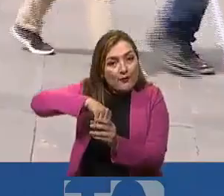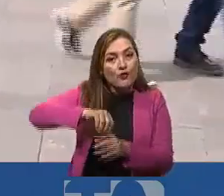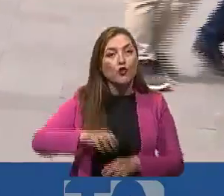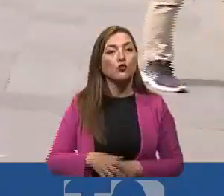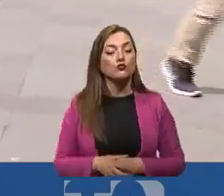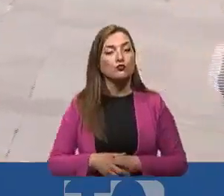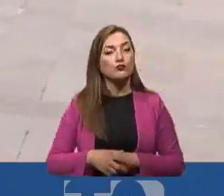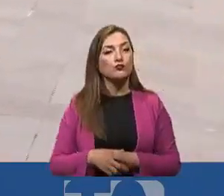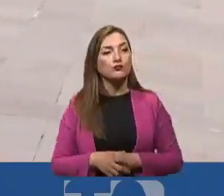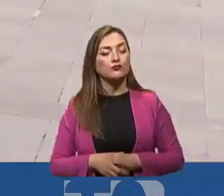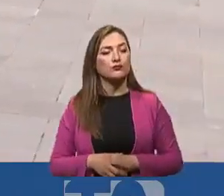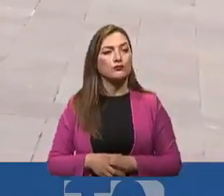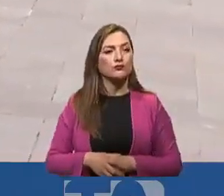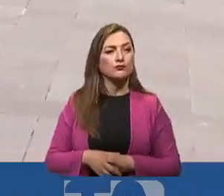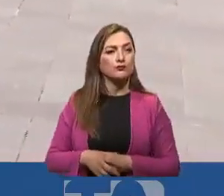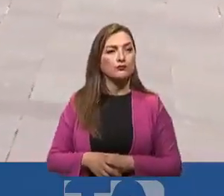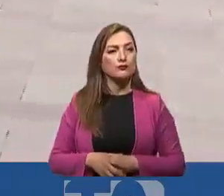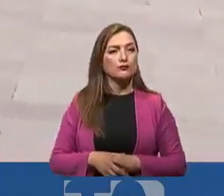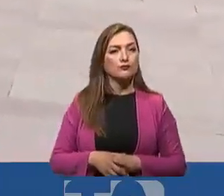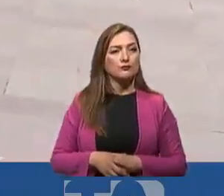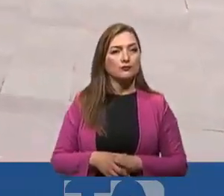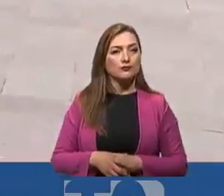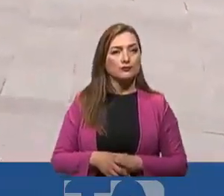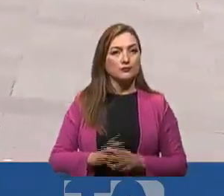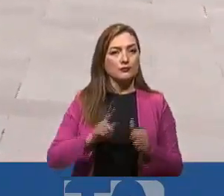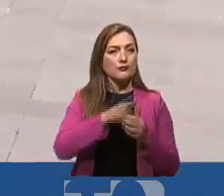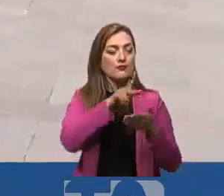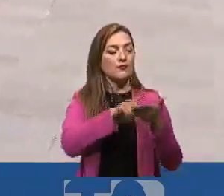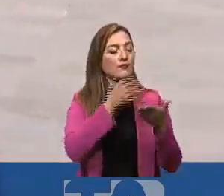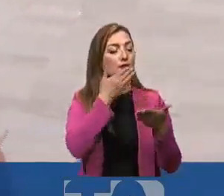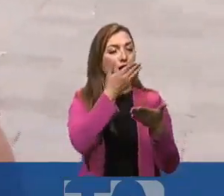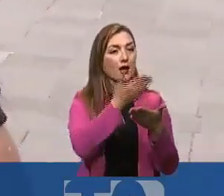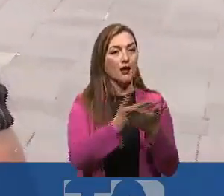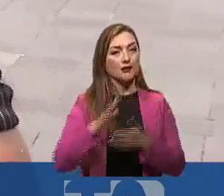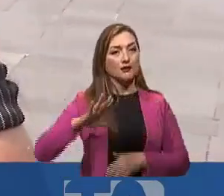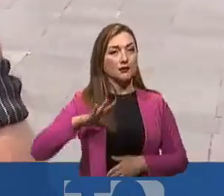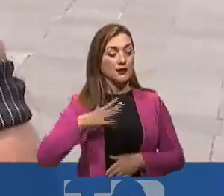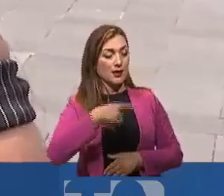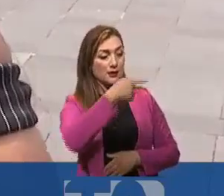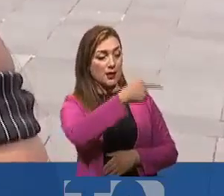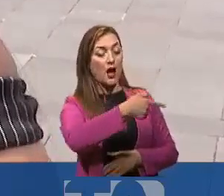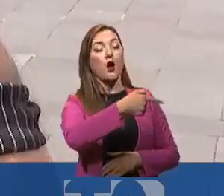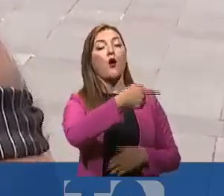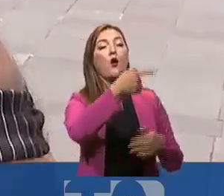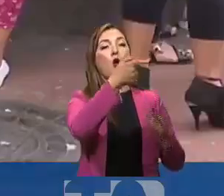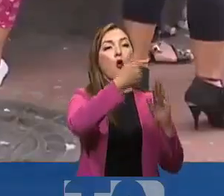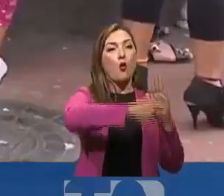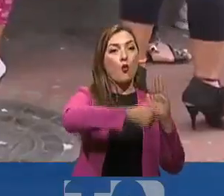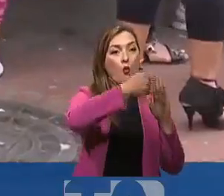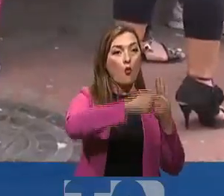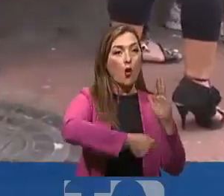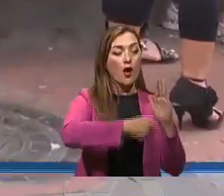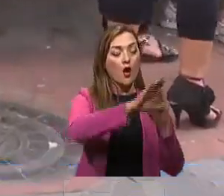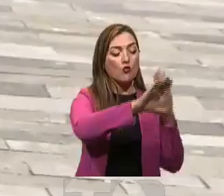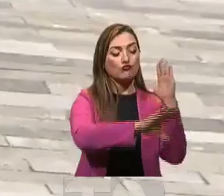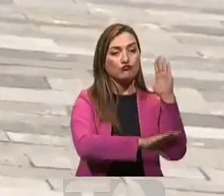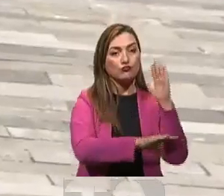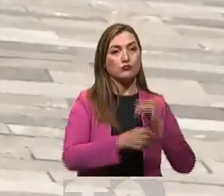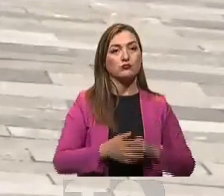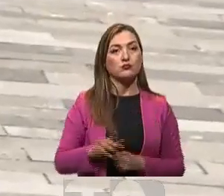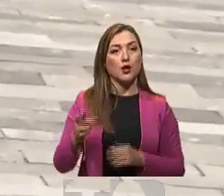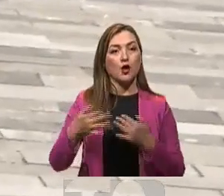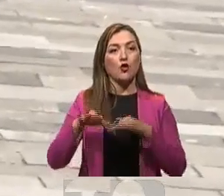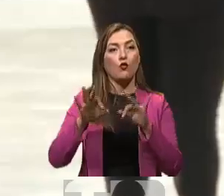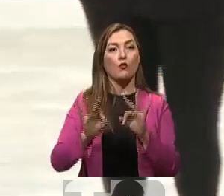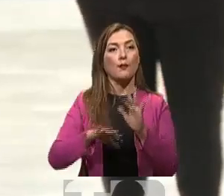este pronunciamiento que por primera vez le agradecemos al señor juez constitucionalista Mestán. Nelly confirmó que